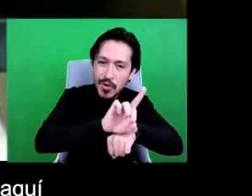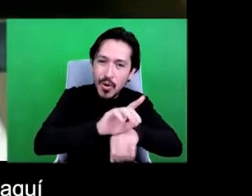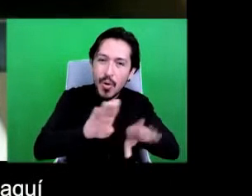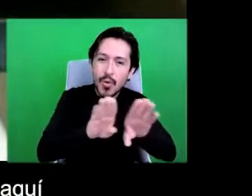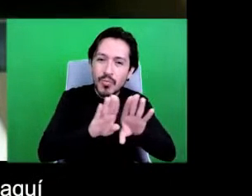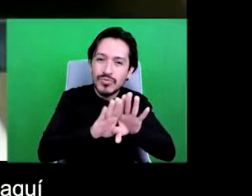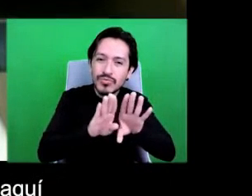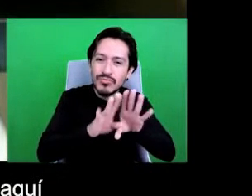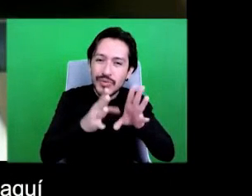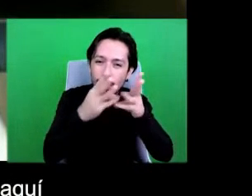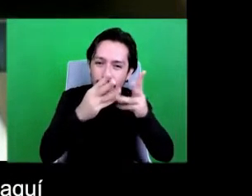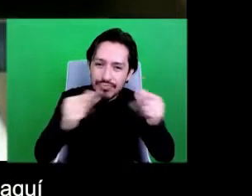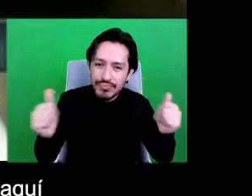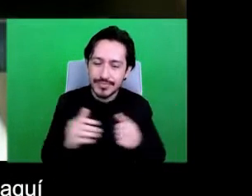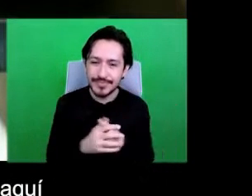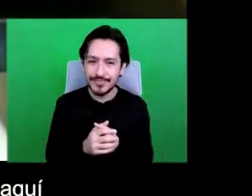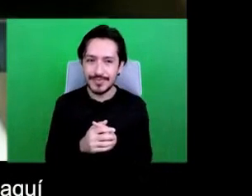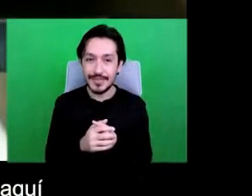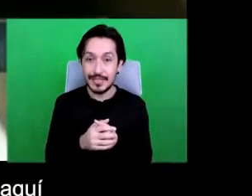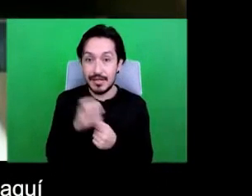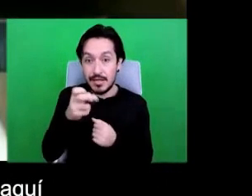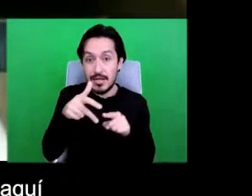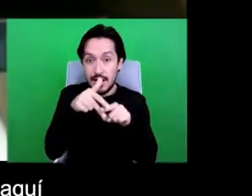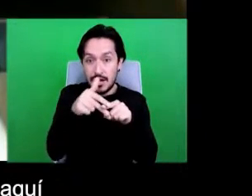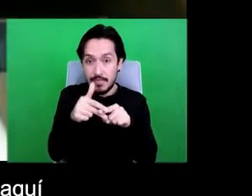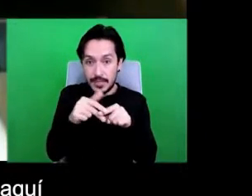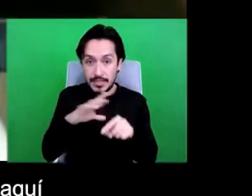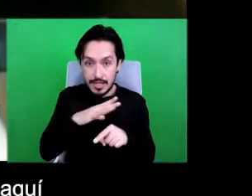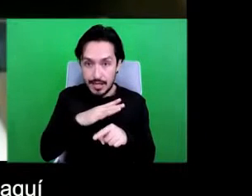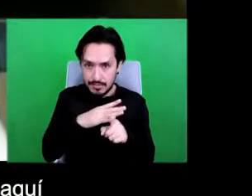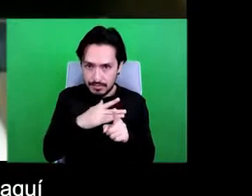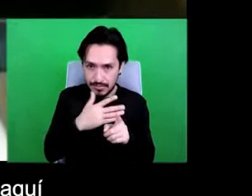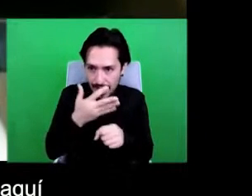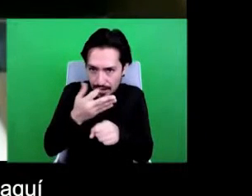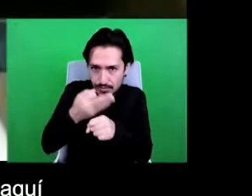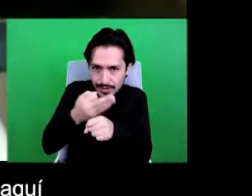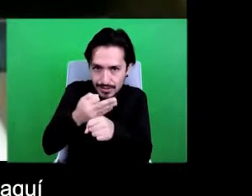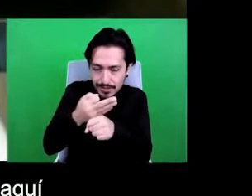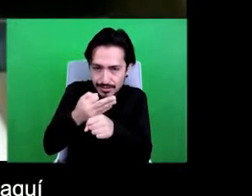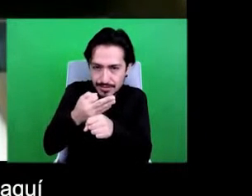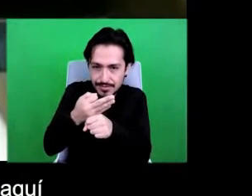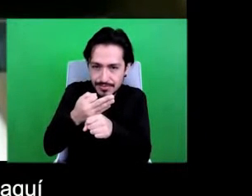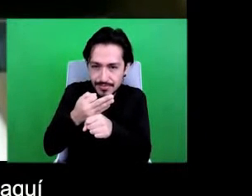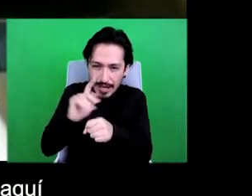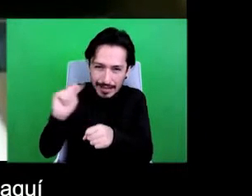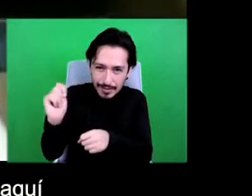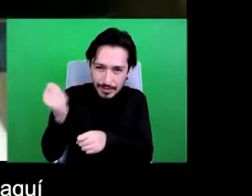estas herramientas que tenemos aquí a la mano, va a ser el no perdernos de vista,